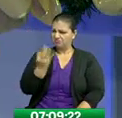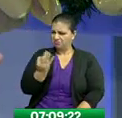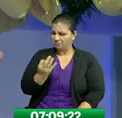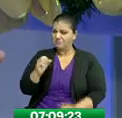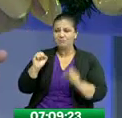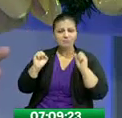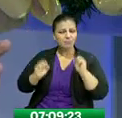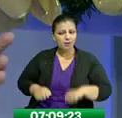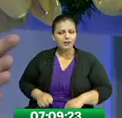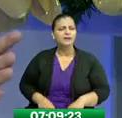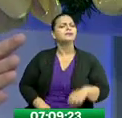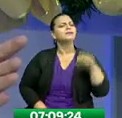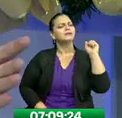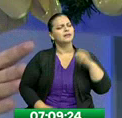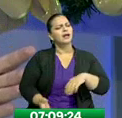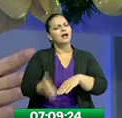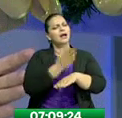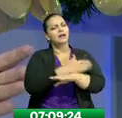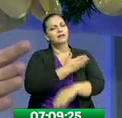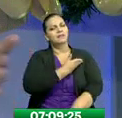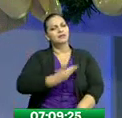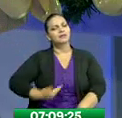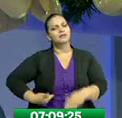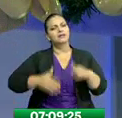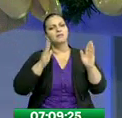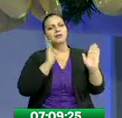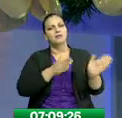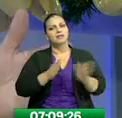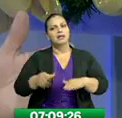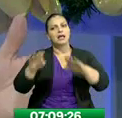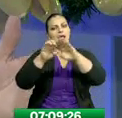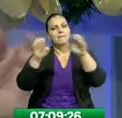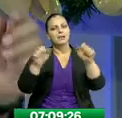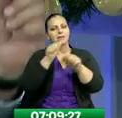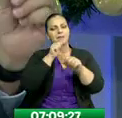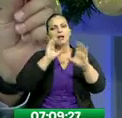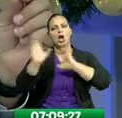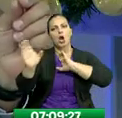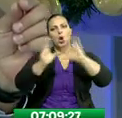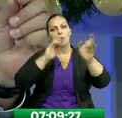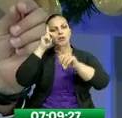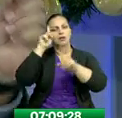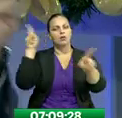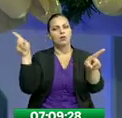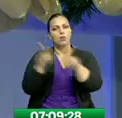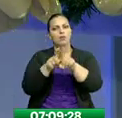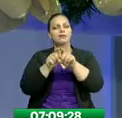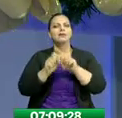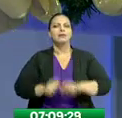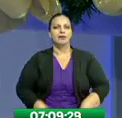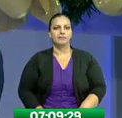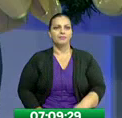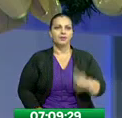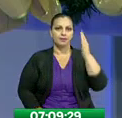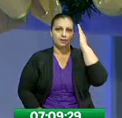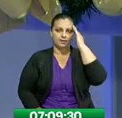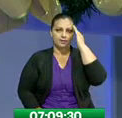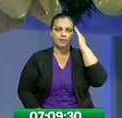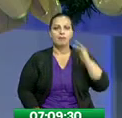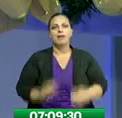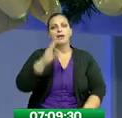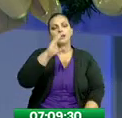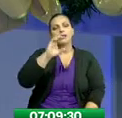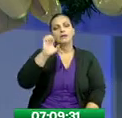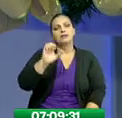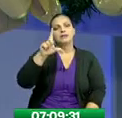el sector privado, tomaron dos iniciativas importantes. Poner a disposición toda la fibra óptica de SELEC. SELEC es todo el cableado eléctrico